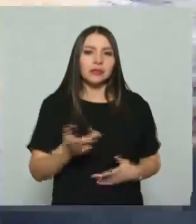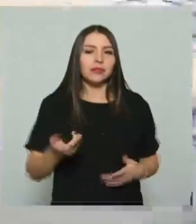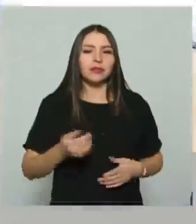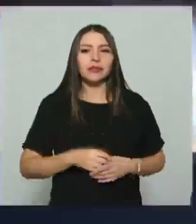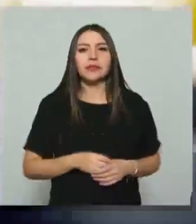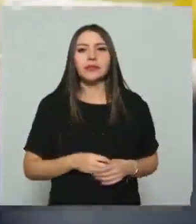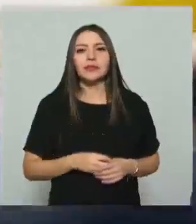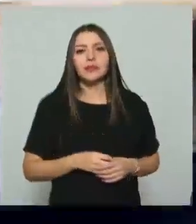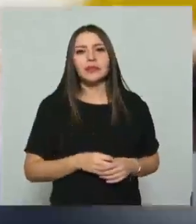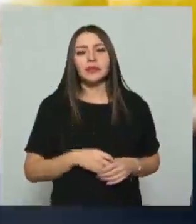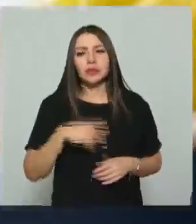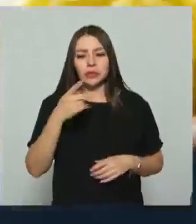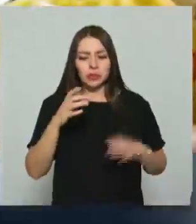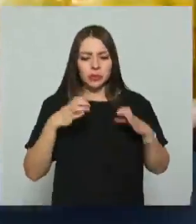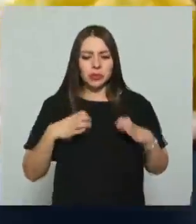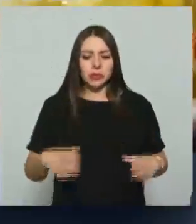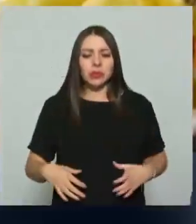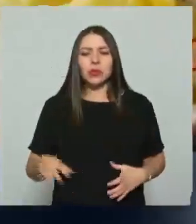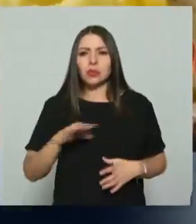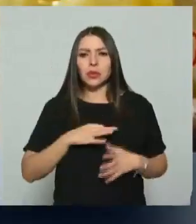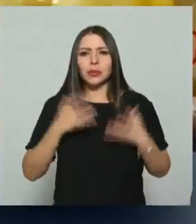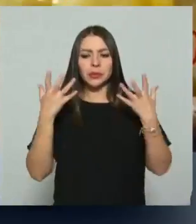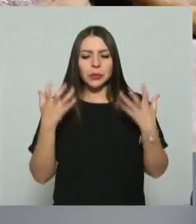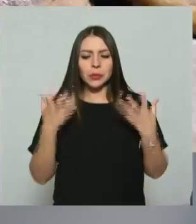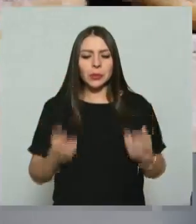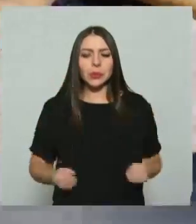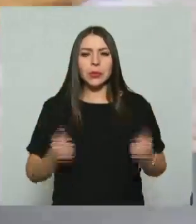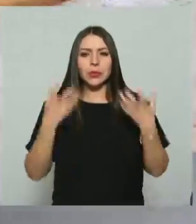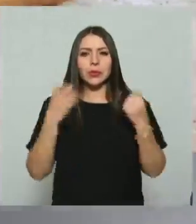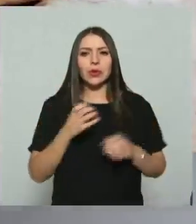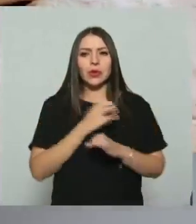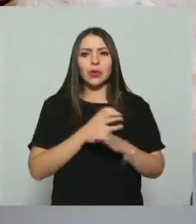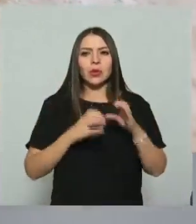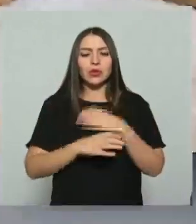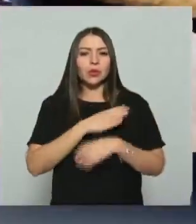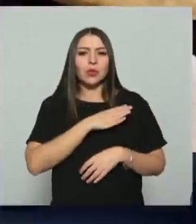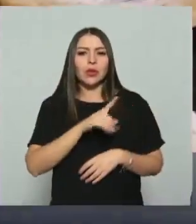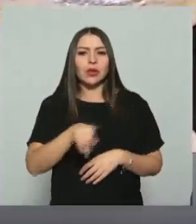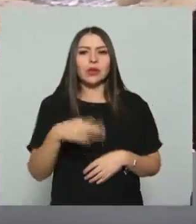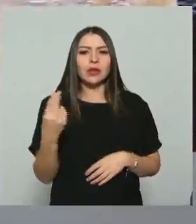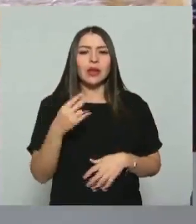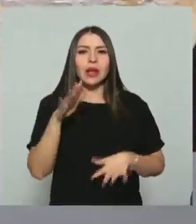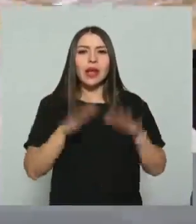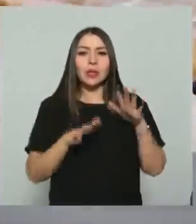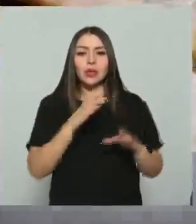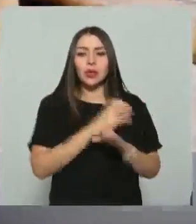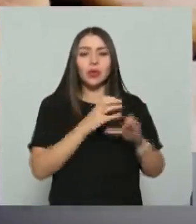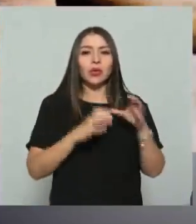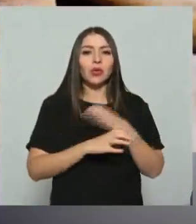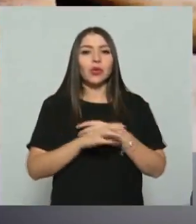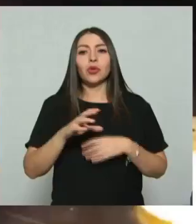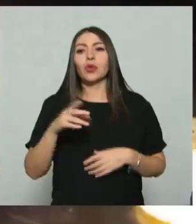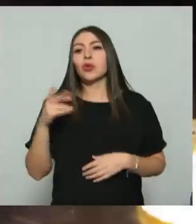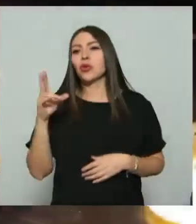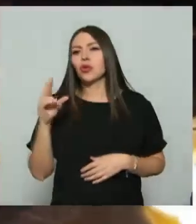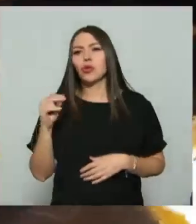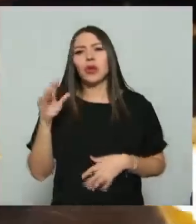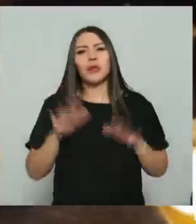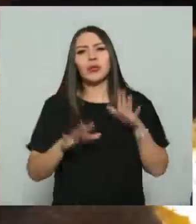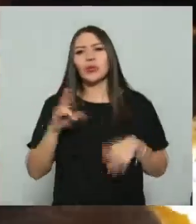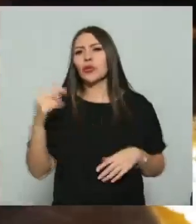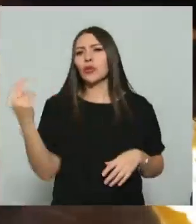esta capacidad de absorber los nutrientes que necesita y estos nutrientes muchas veces no es necesario, no muchas, la mayoría de las veces,